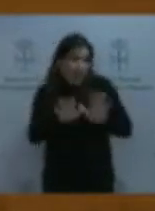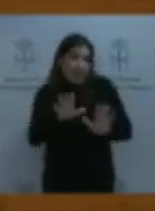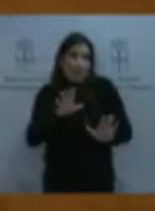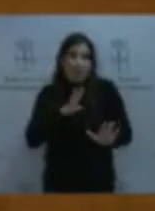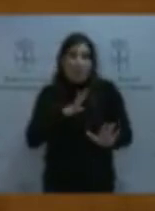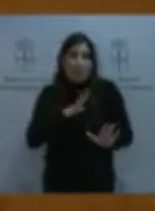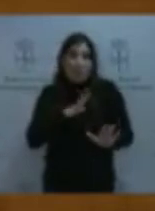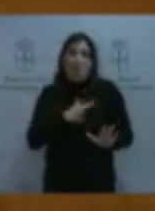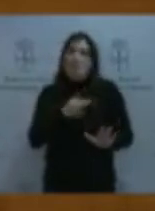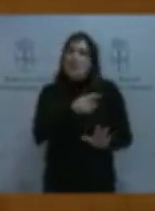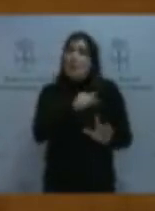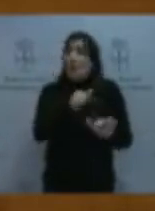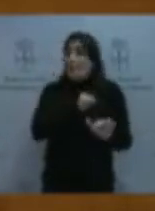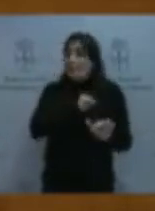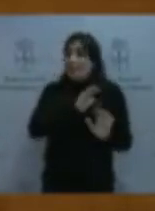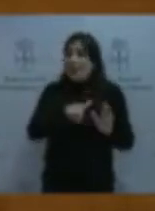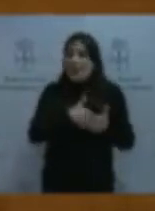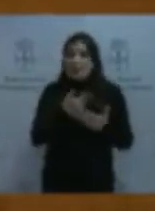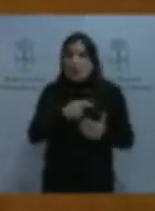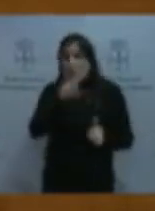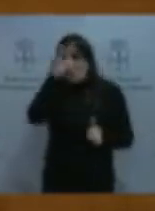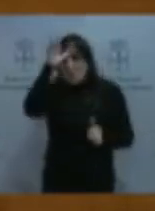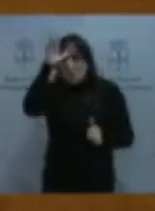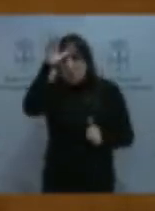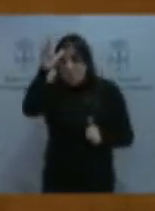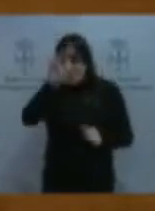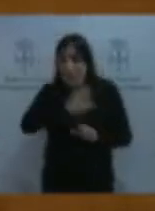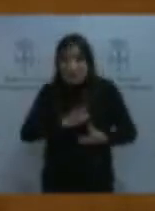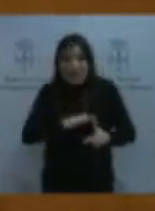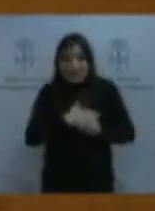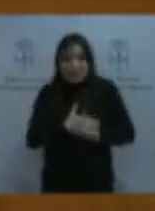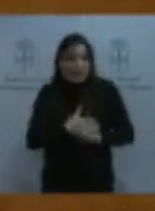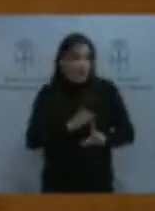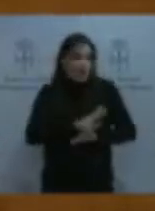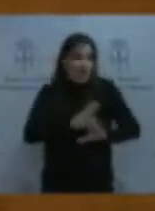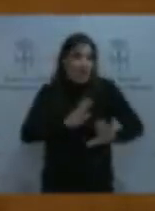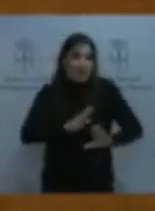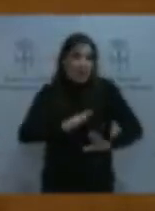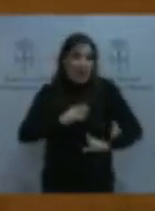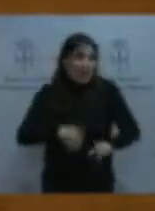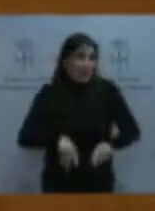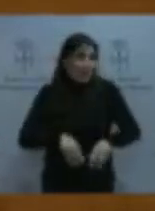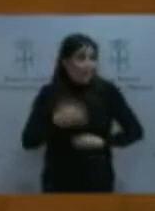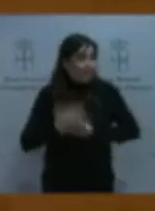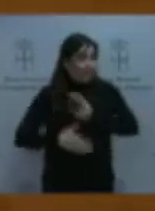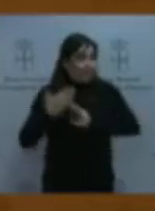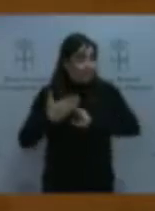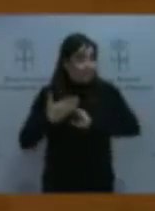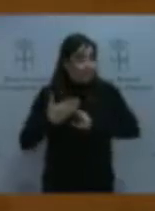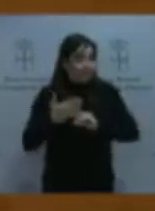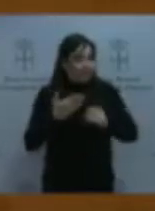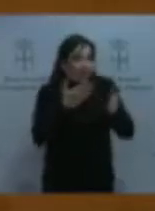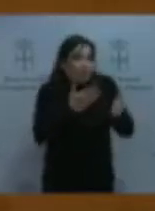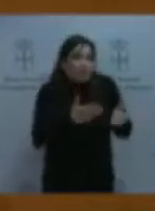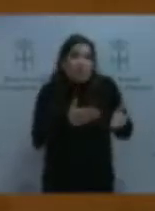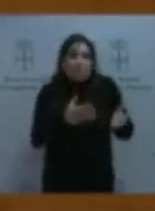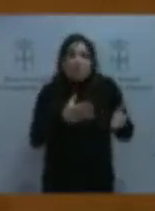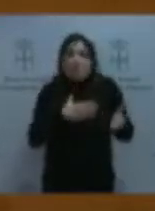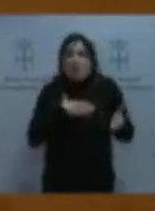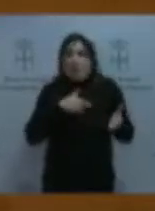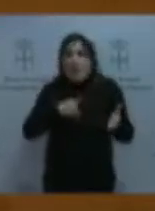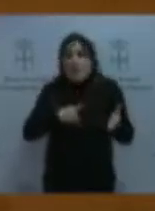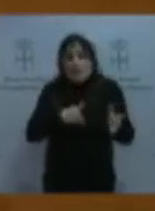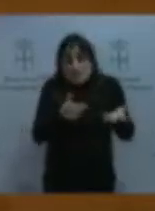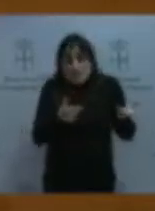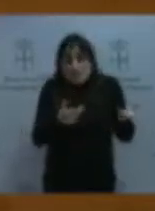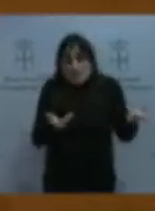haga insoportable la situación? No tomen al pie de la letra, si no quieren, esta, ya lo han demostrado, así lo hacen habitualmente, esta u otras de